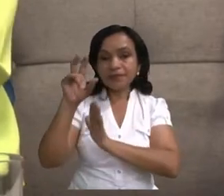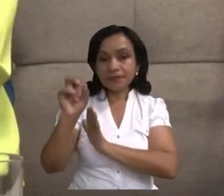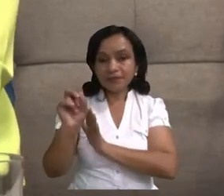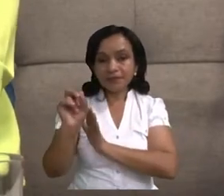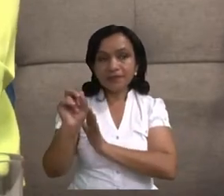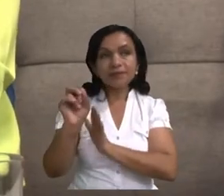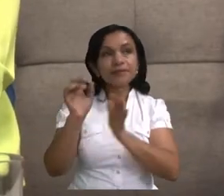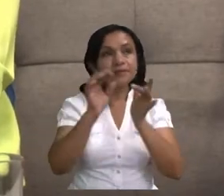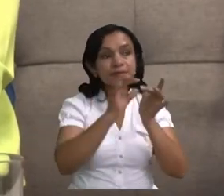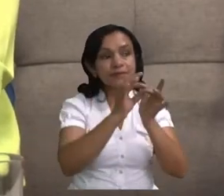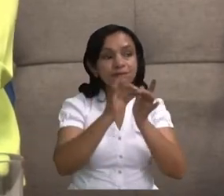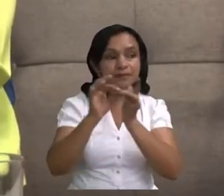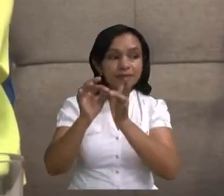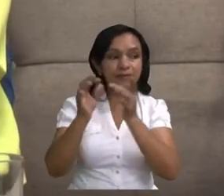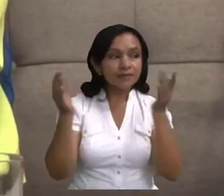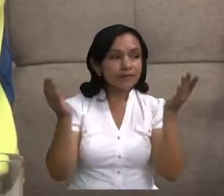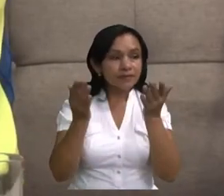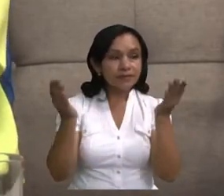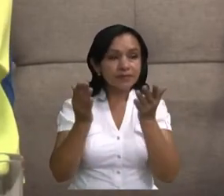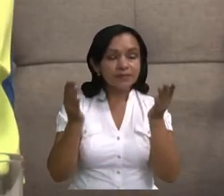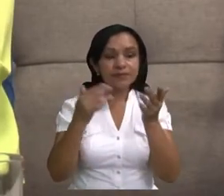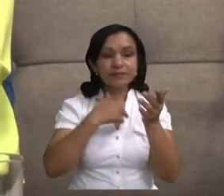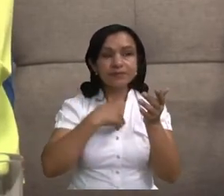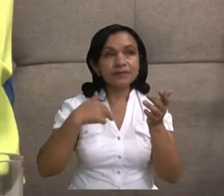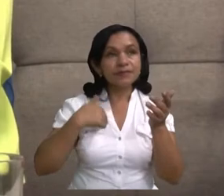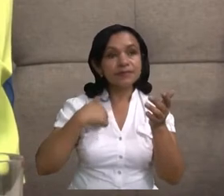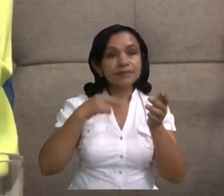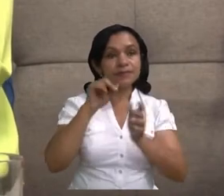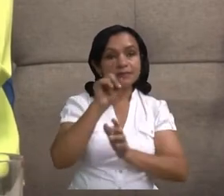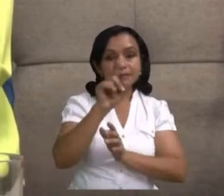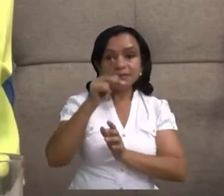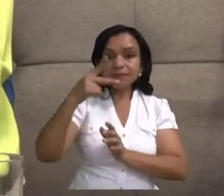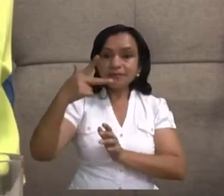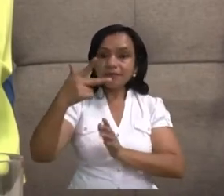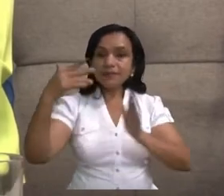muy interesante porque ha estado por encima de los 18.000